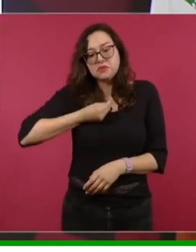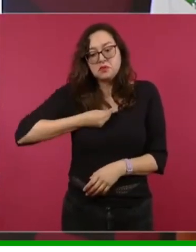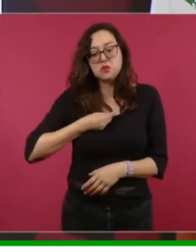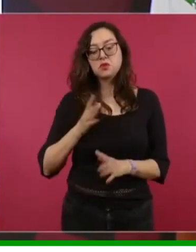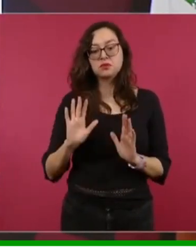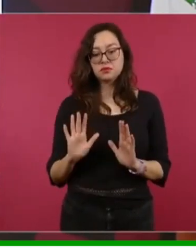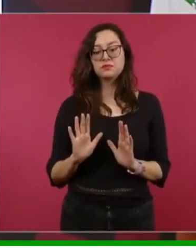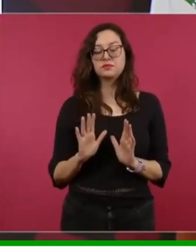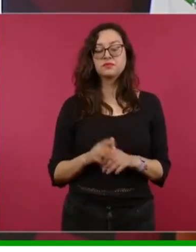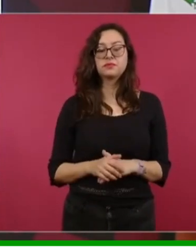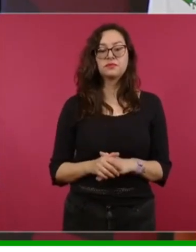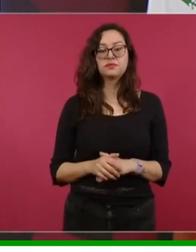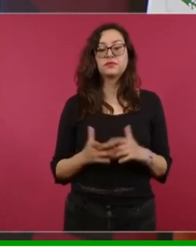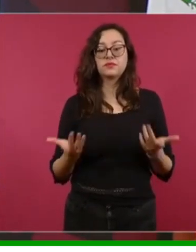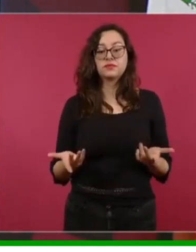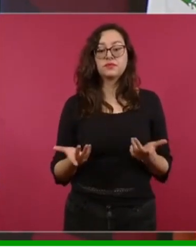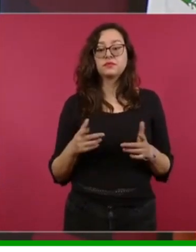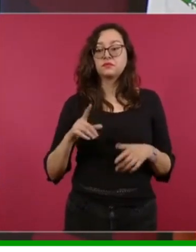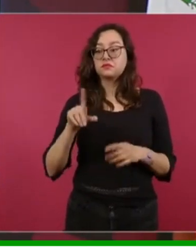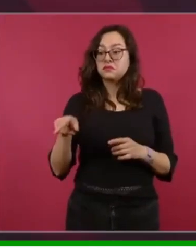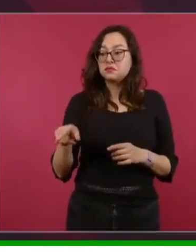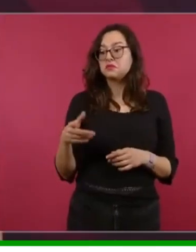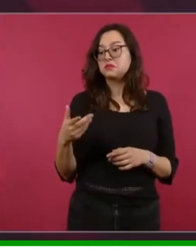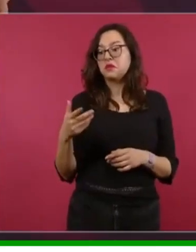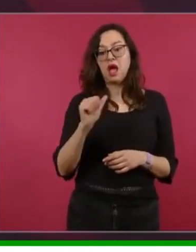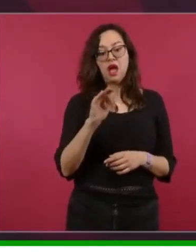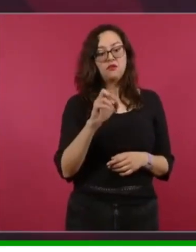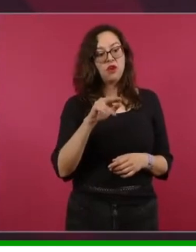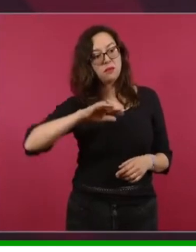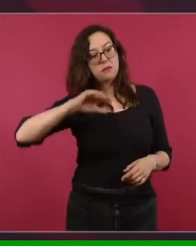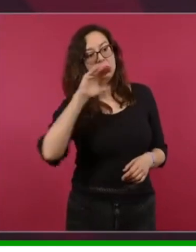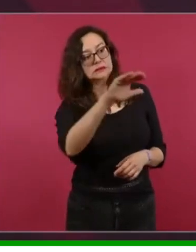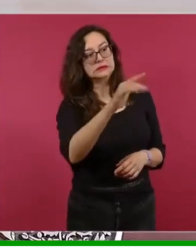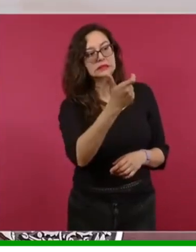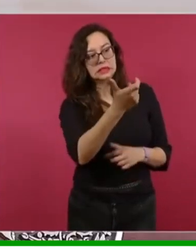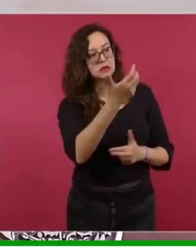se quedaban las Afores con ese dinero.